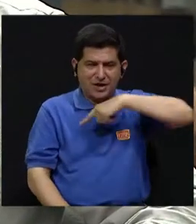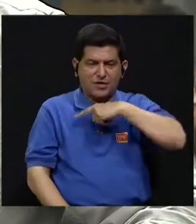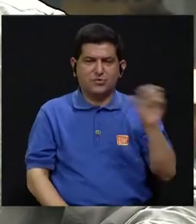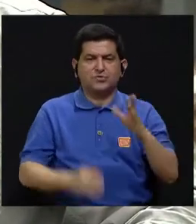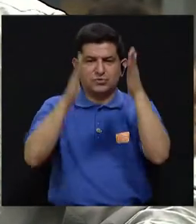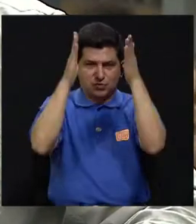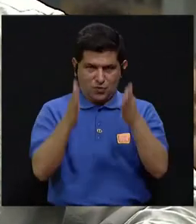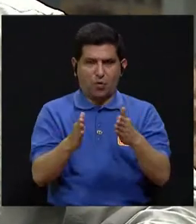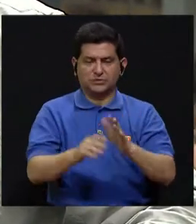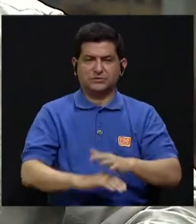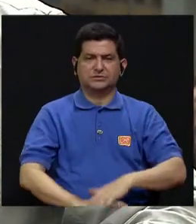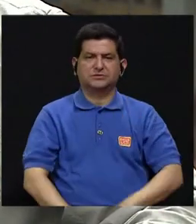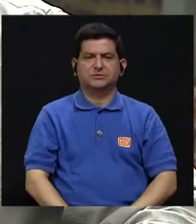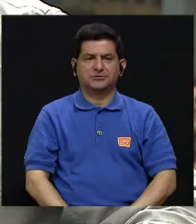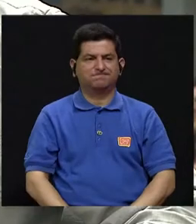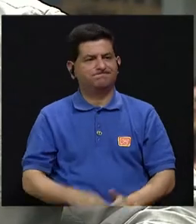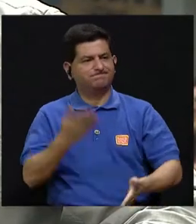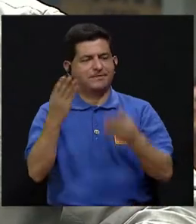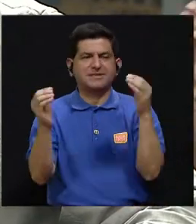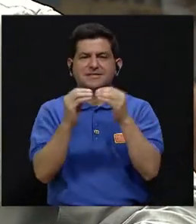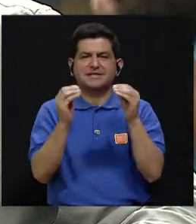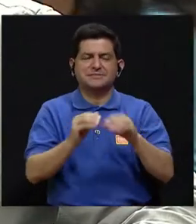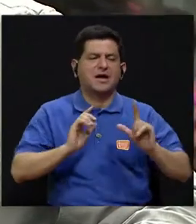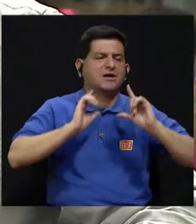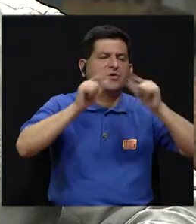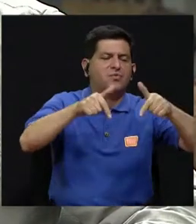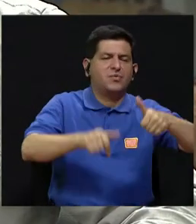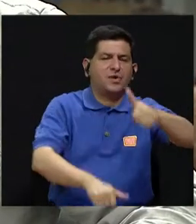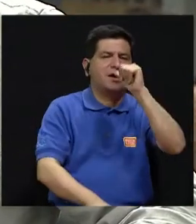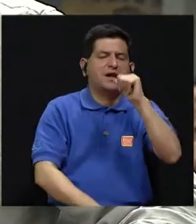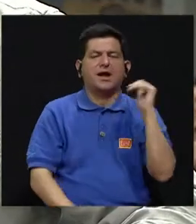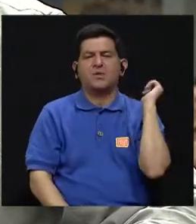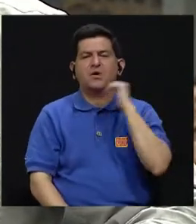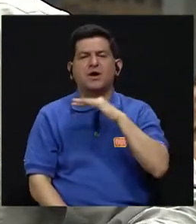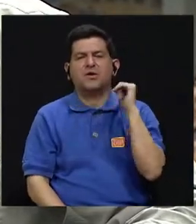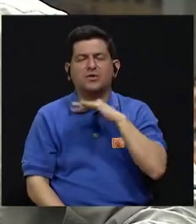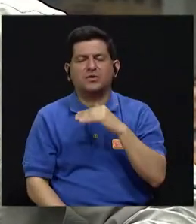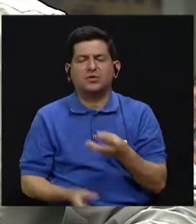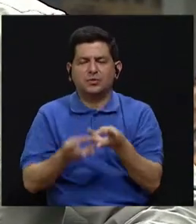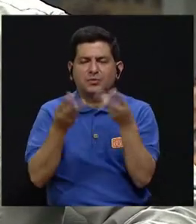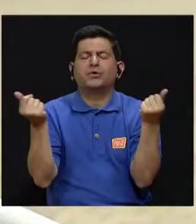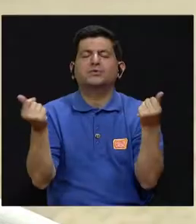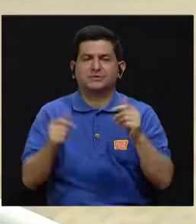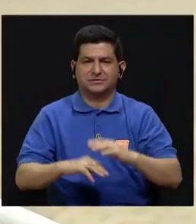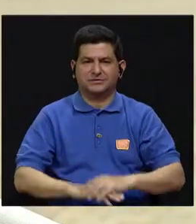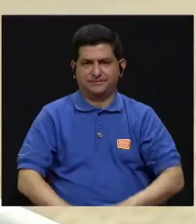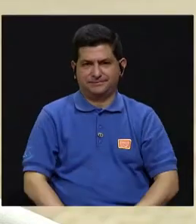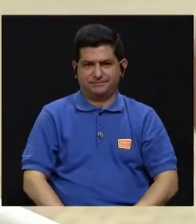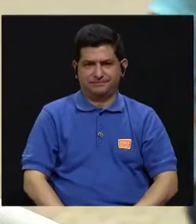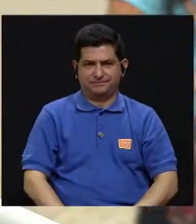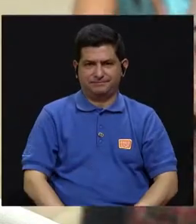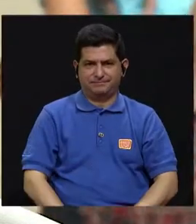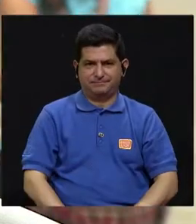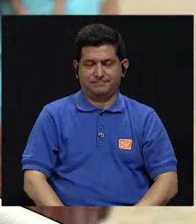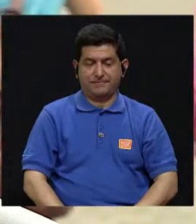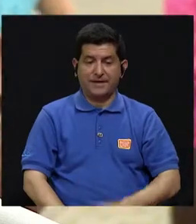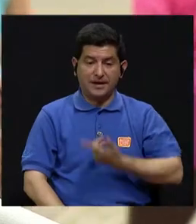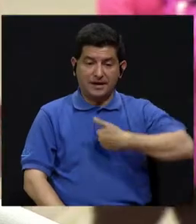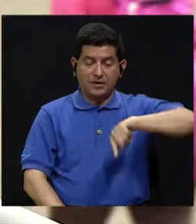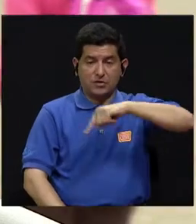nosotros como costarricense más vertemos al agua, más contaminación produce? Bueno,